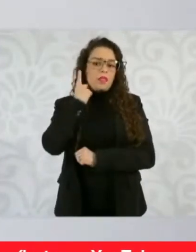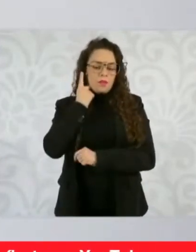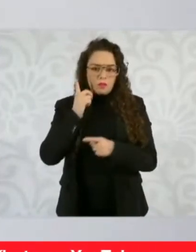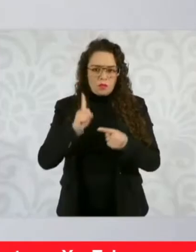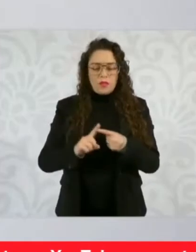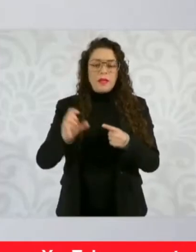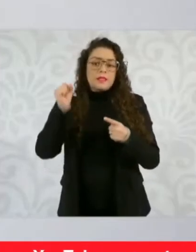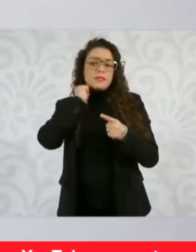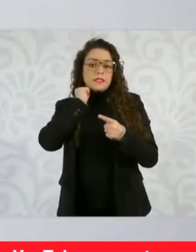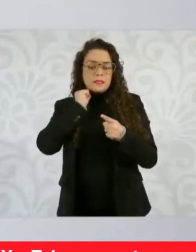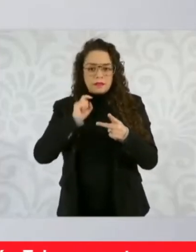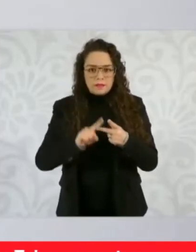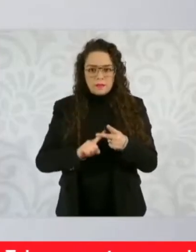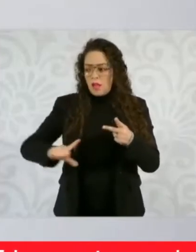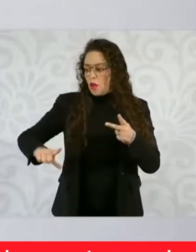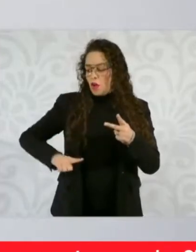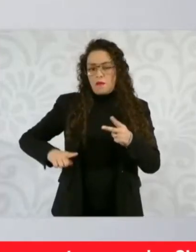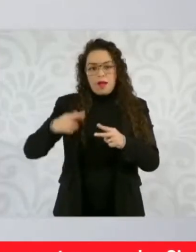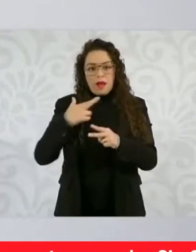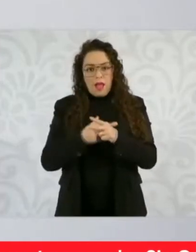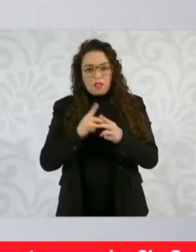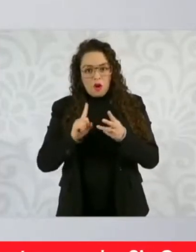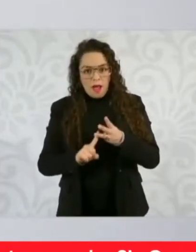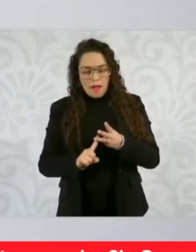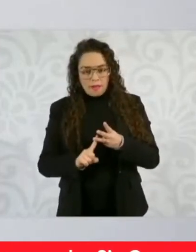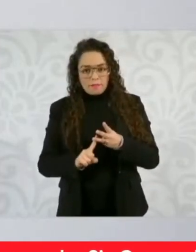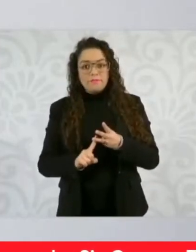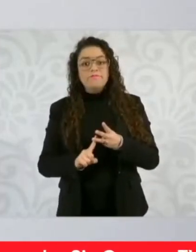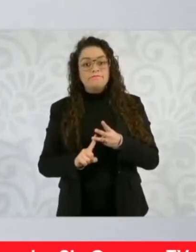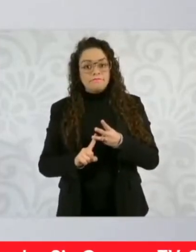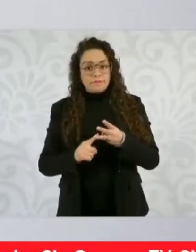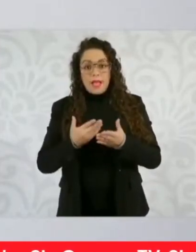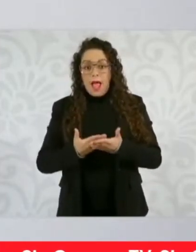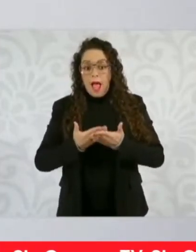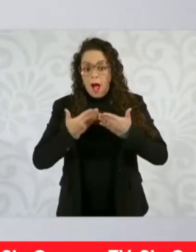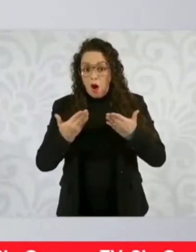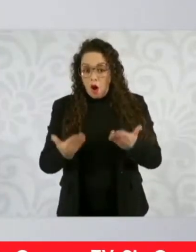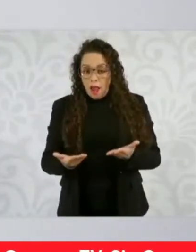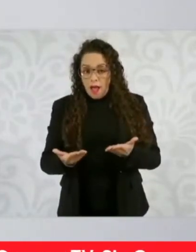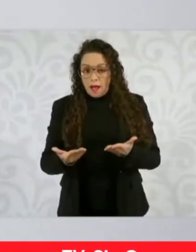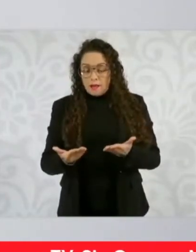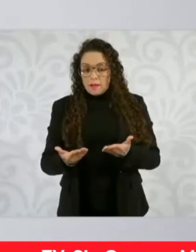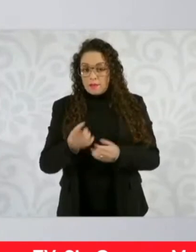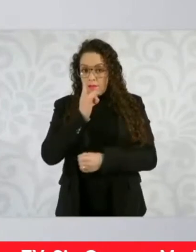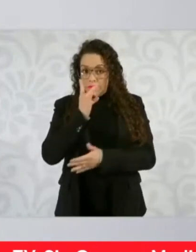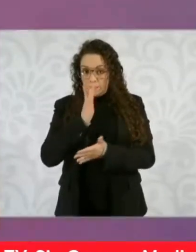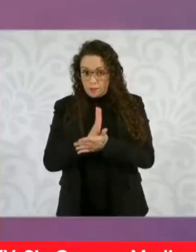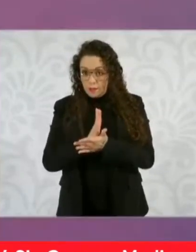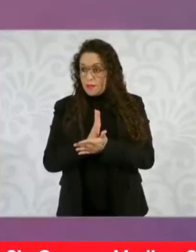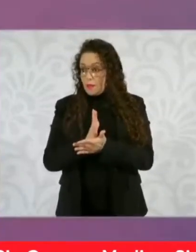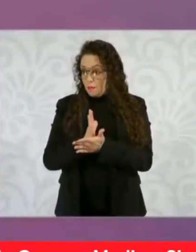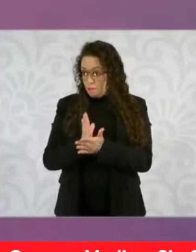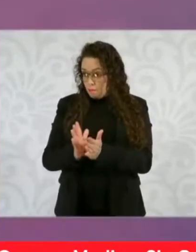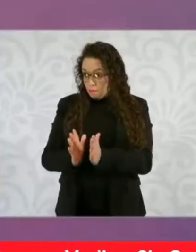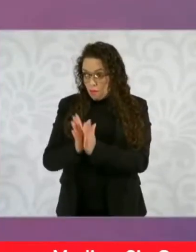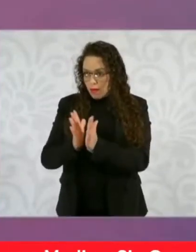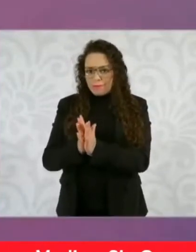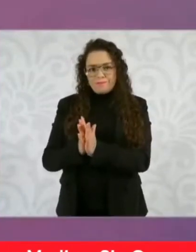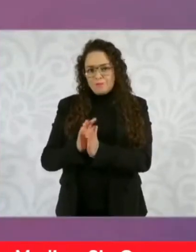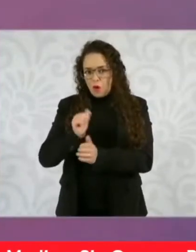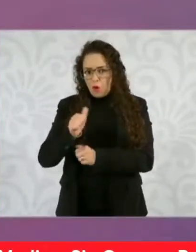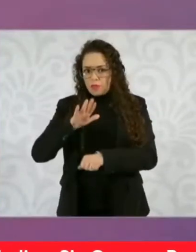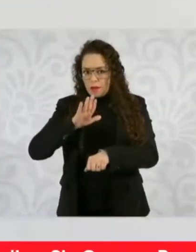senadoras, a ser gobernadoras y además de todo van a empezar ahora ya no solamente a involucrarse, sino otro tipo de luchas